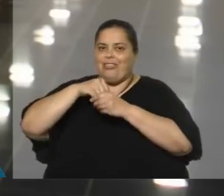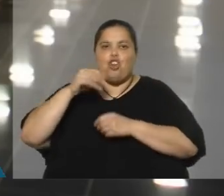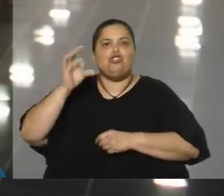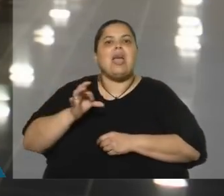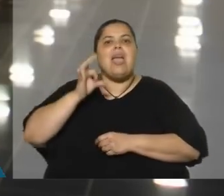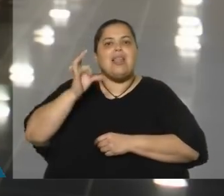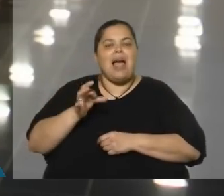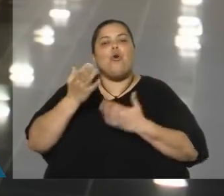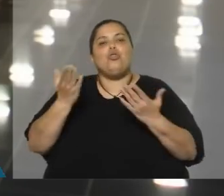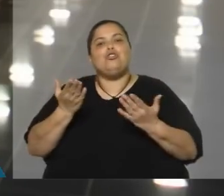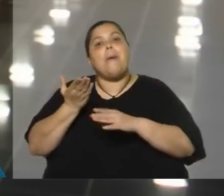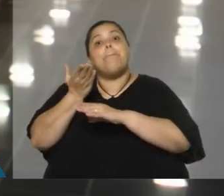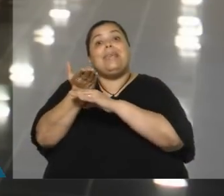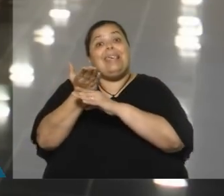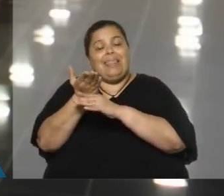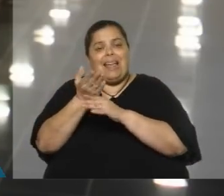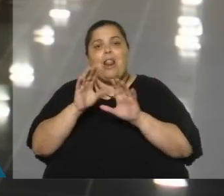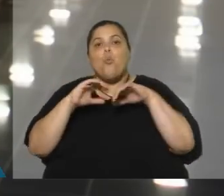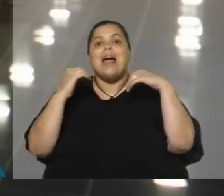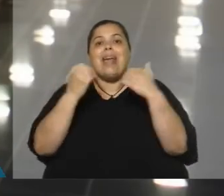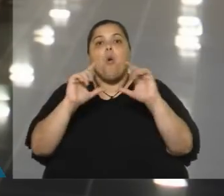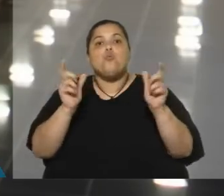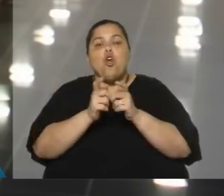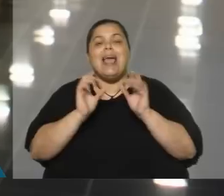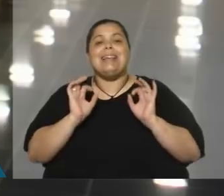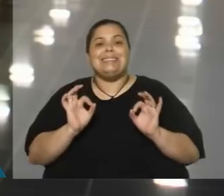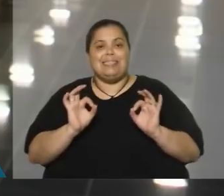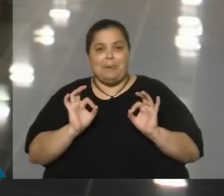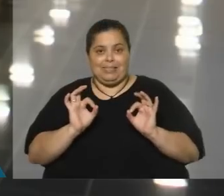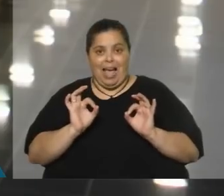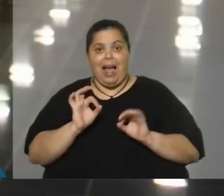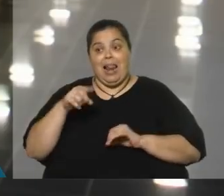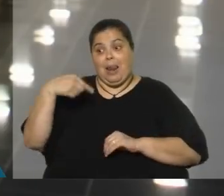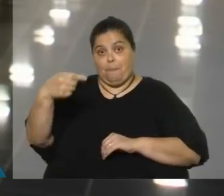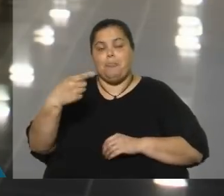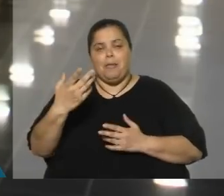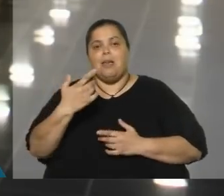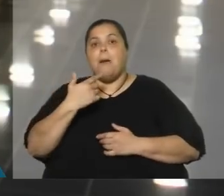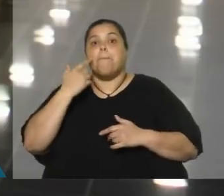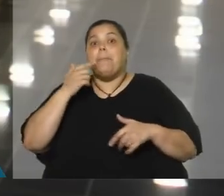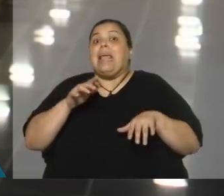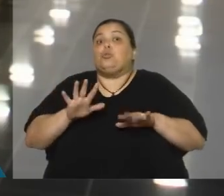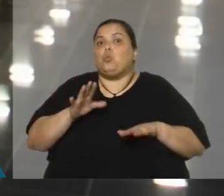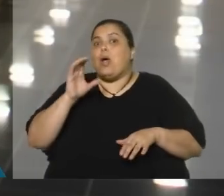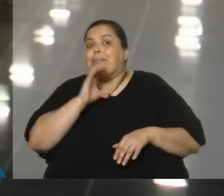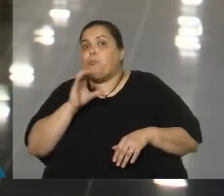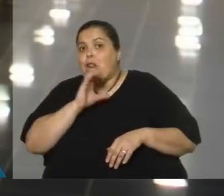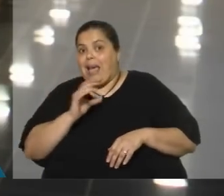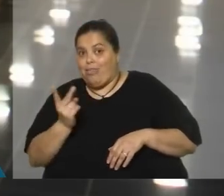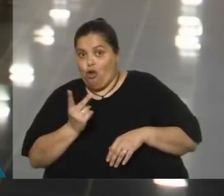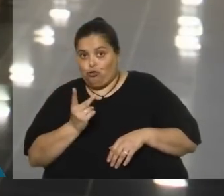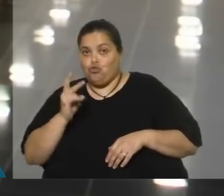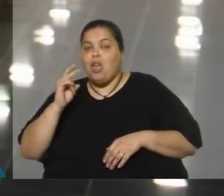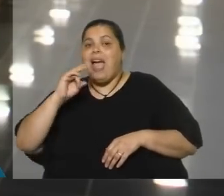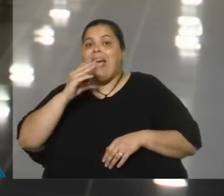una sesión extraordinaria para tratar el presunto espionaje a los senadores Carrera y Vergara. La